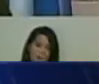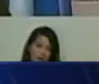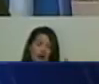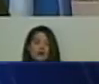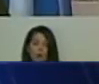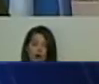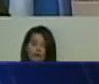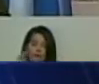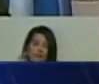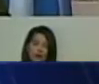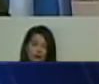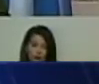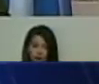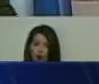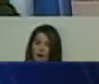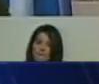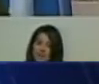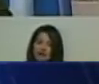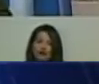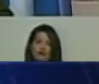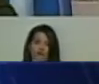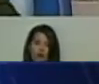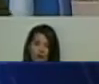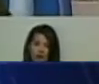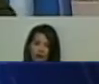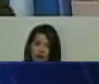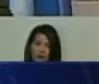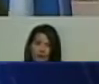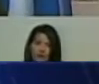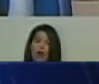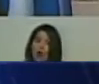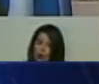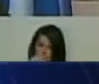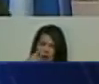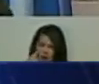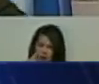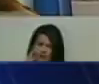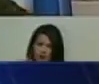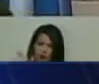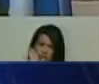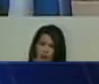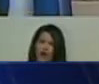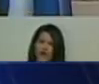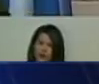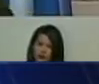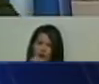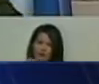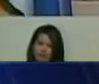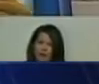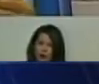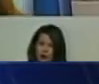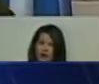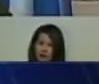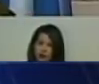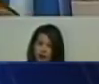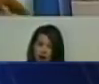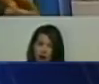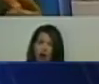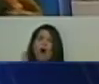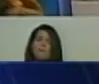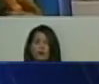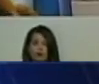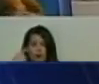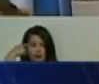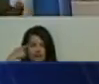informando. Y van a haber hallazgos importantes en el tema de Cadivi Sencoes, porque estoy convencido que